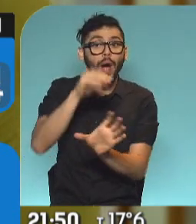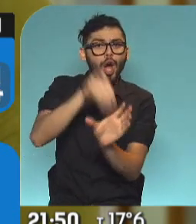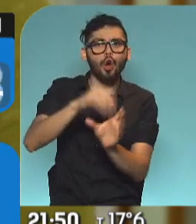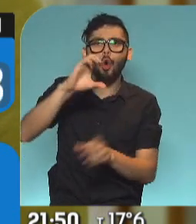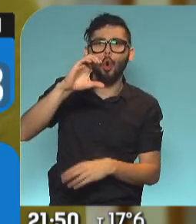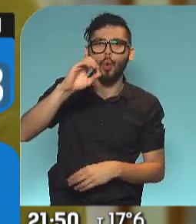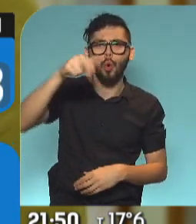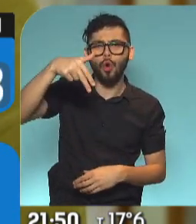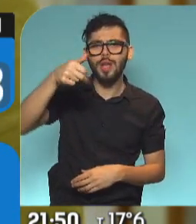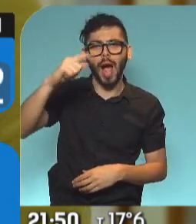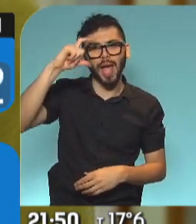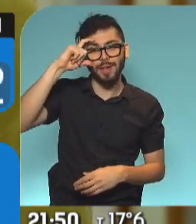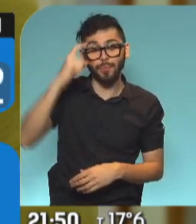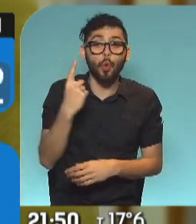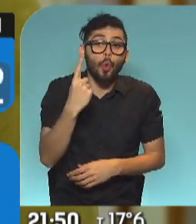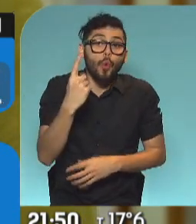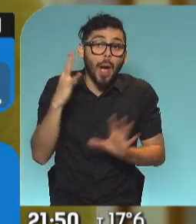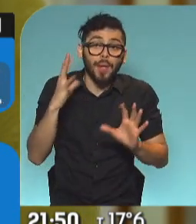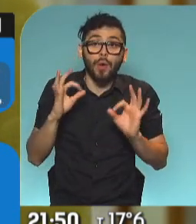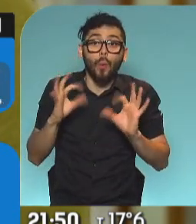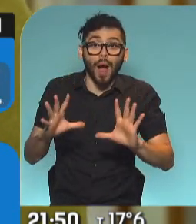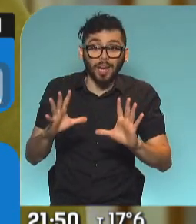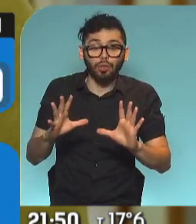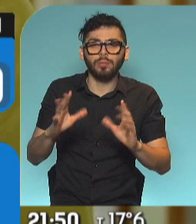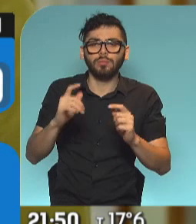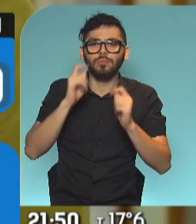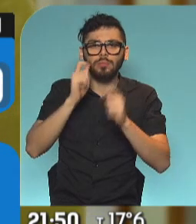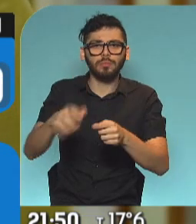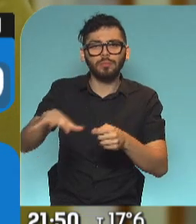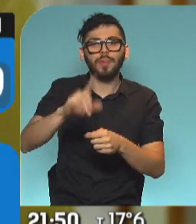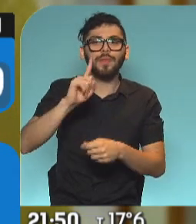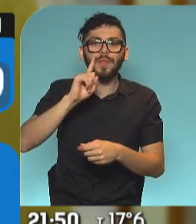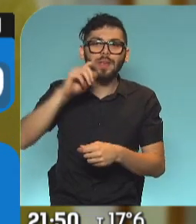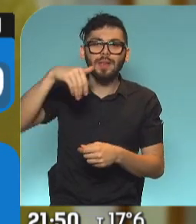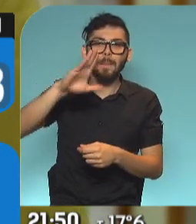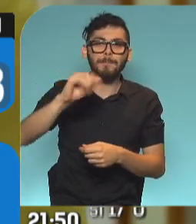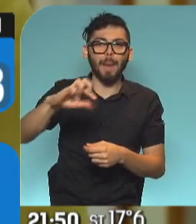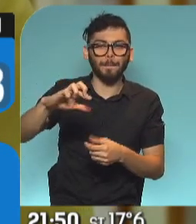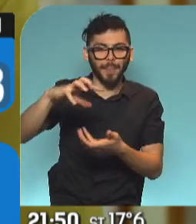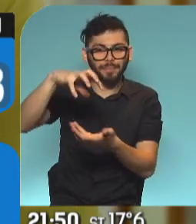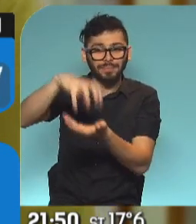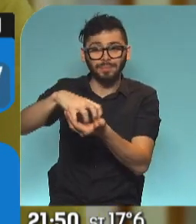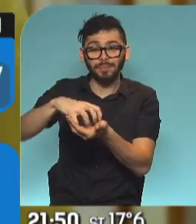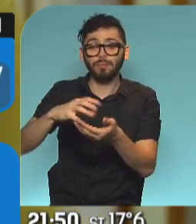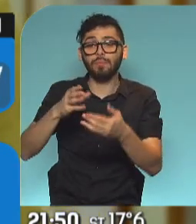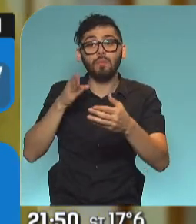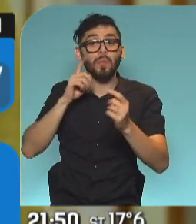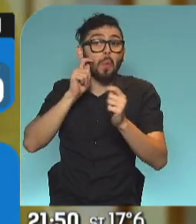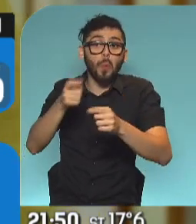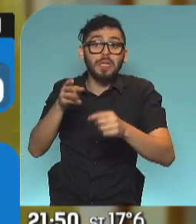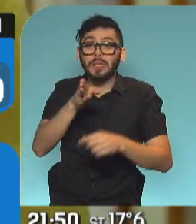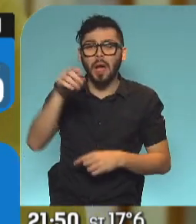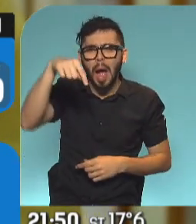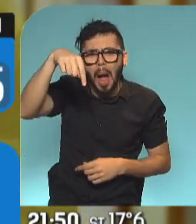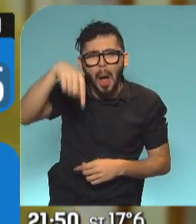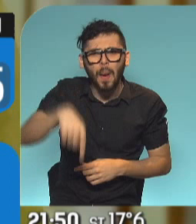vez en vacaciones vinimos acá y visitamos en Soria Moria, en ese momento INVAP estaba en Soria Moria, y en un cuarto abajo, no